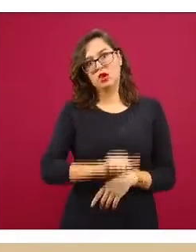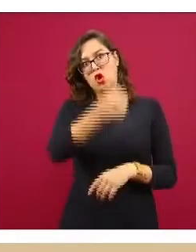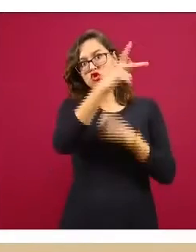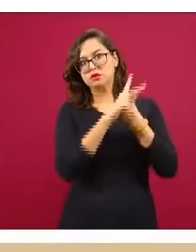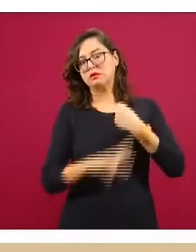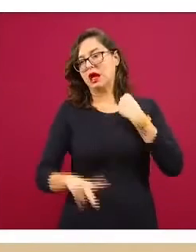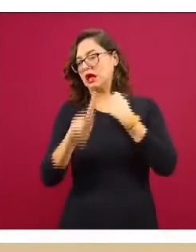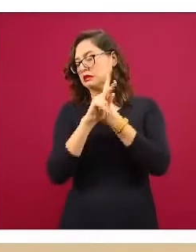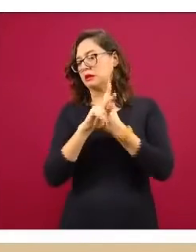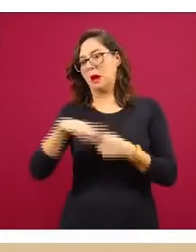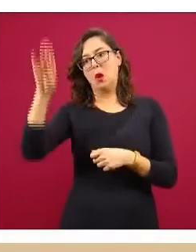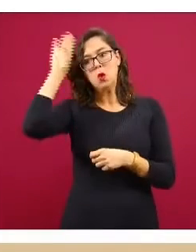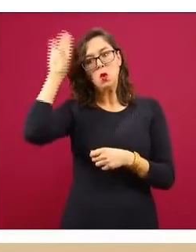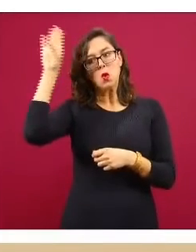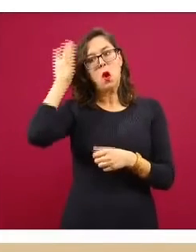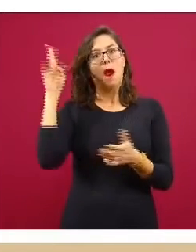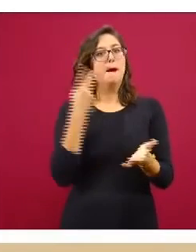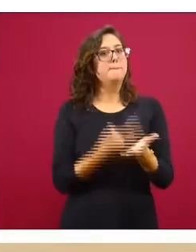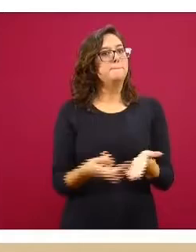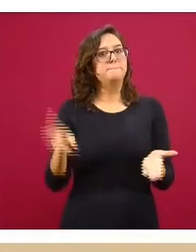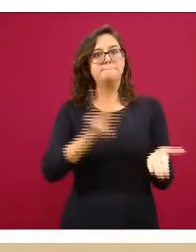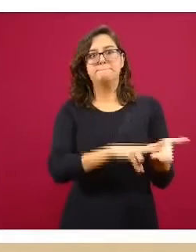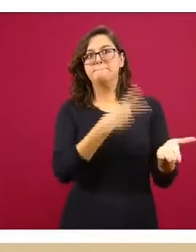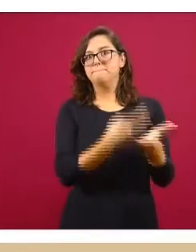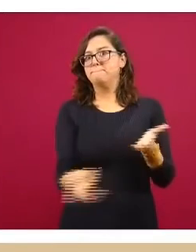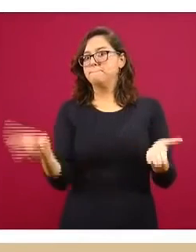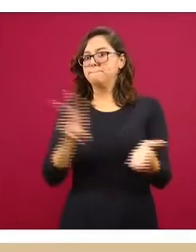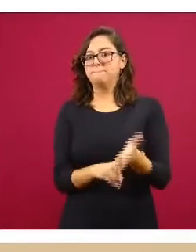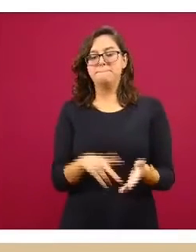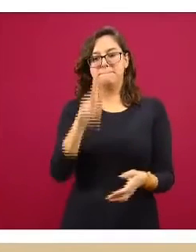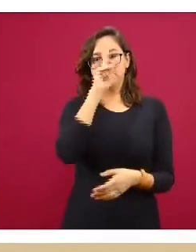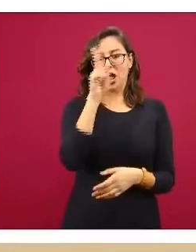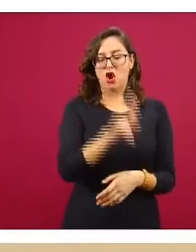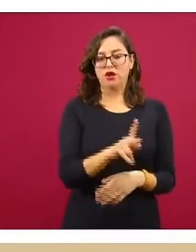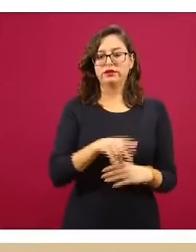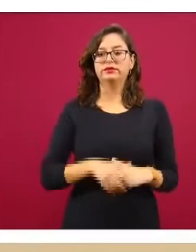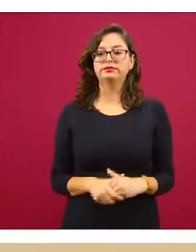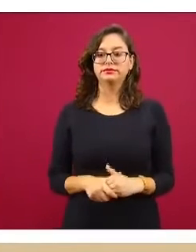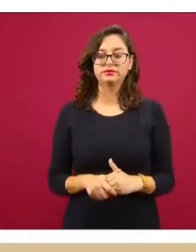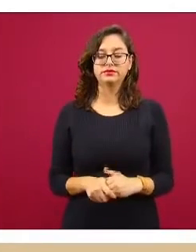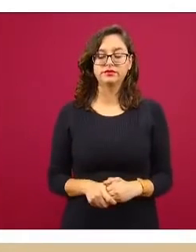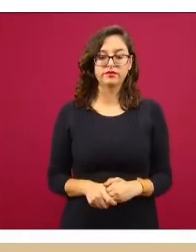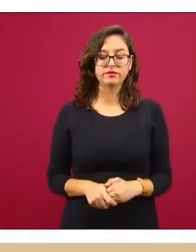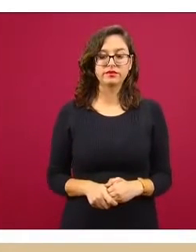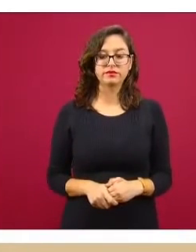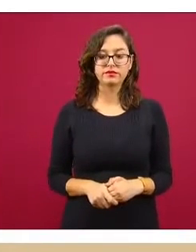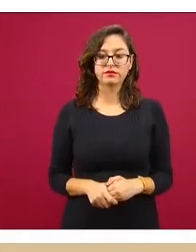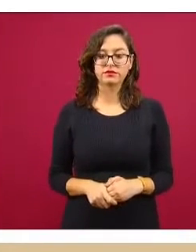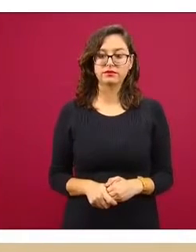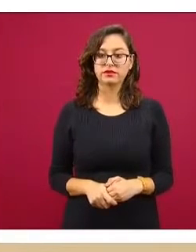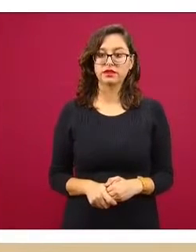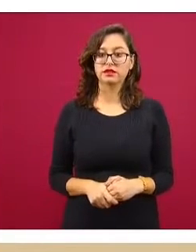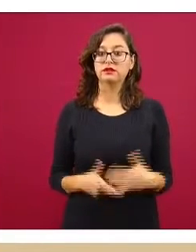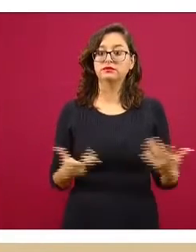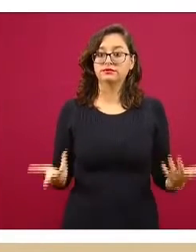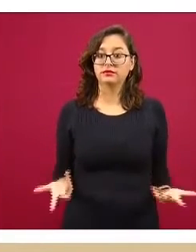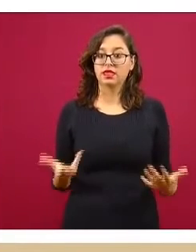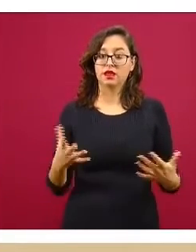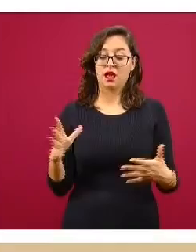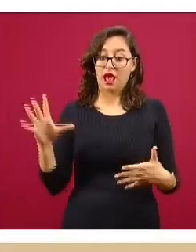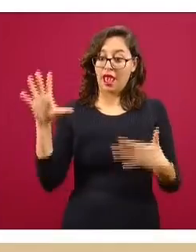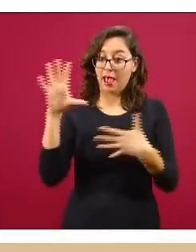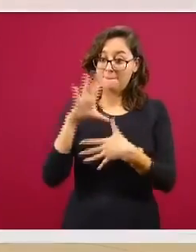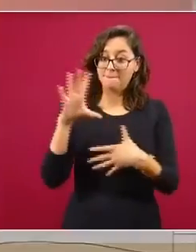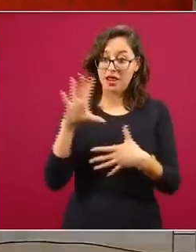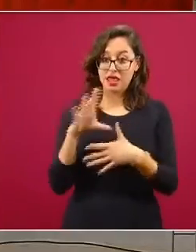como podrían ser en Bélgica, en el Reino Unido y aún en España. Si vamos un poco más específico a la región de América, en